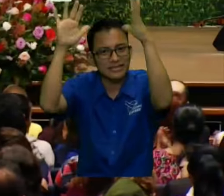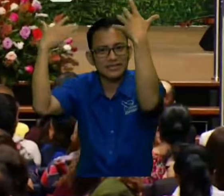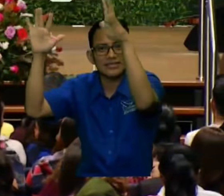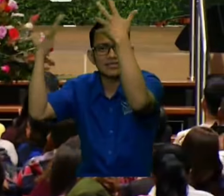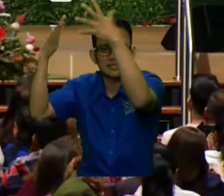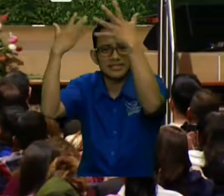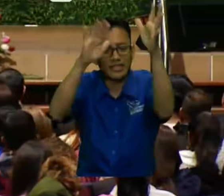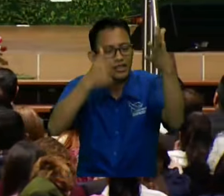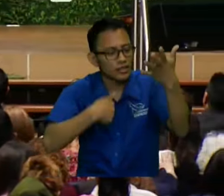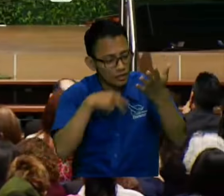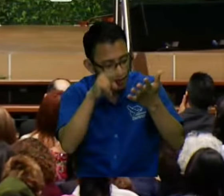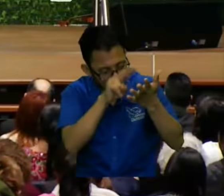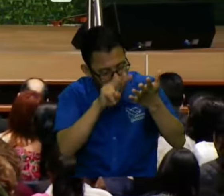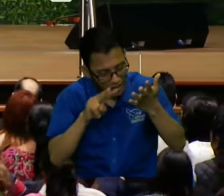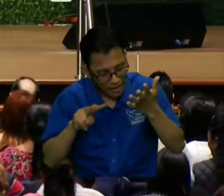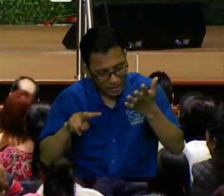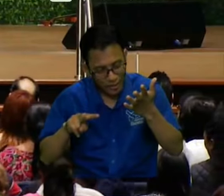Estaba leyendo un versículo.